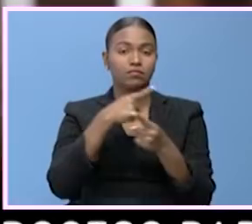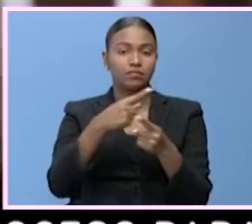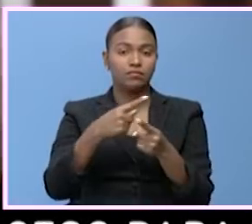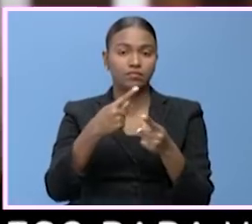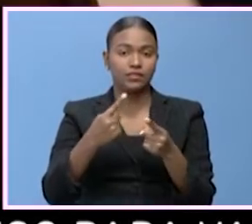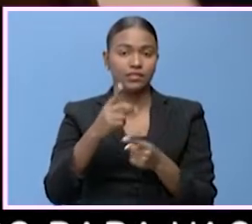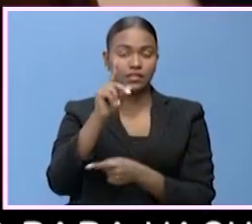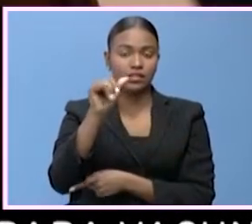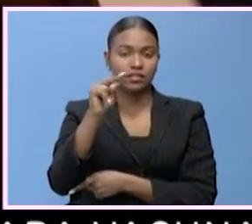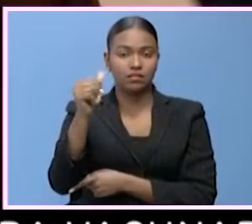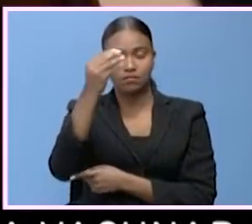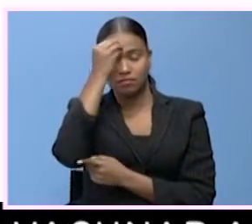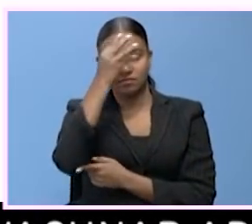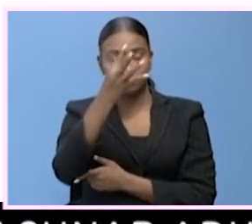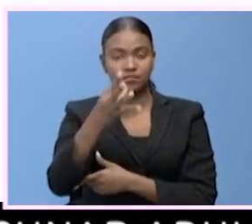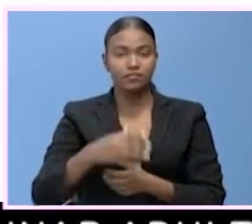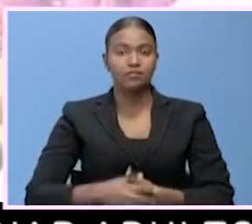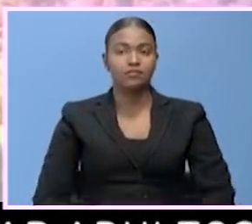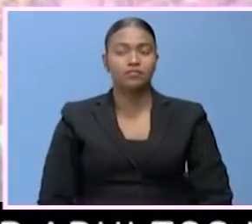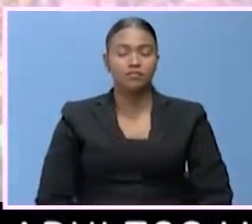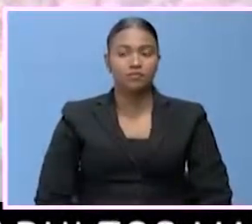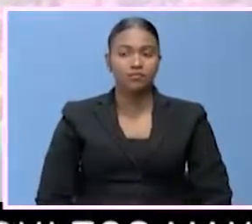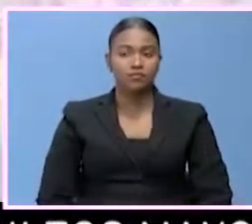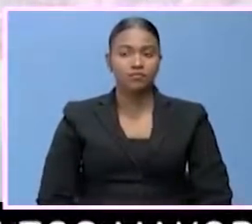Noticias, Diana Carreras.